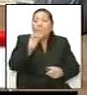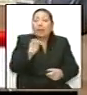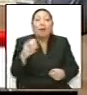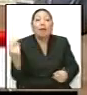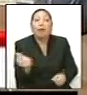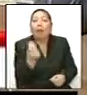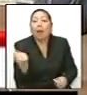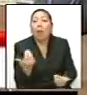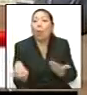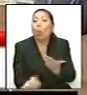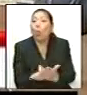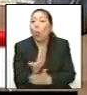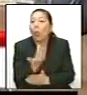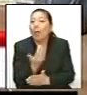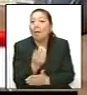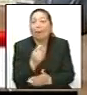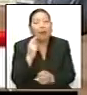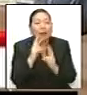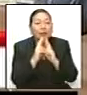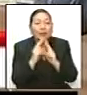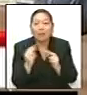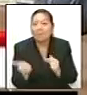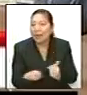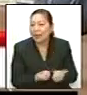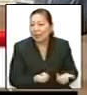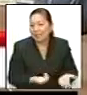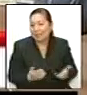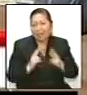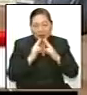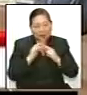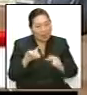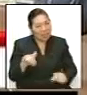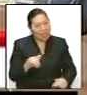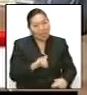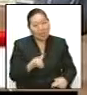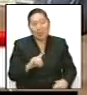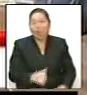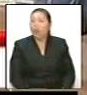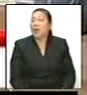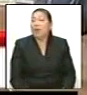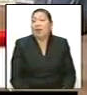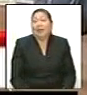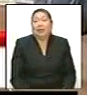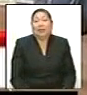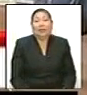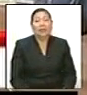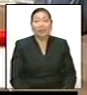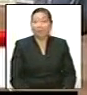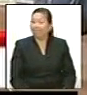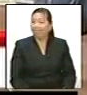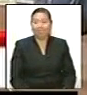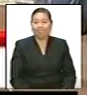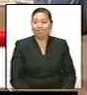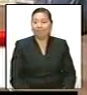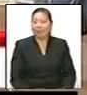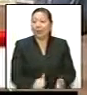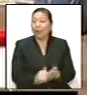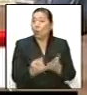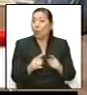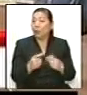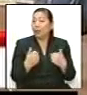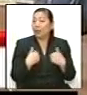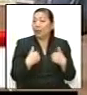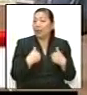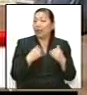nuevas ideas para encontrar nuevos resultados. Los resultados son los mismos. Son los mismos, señor presidente, que cuando